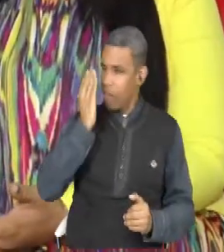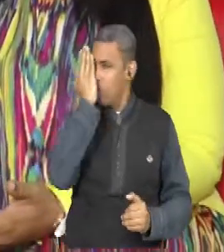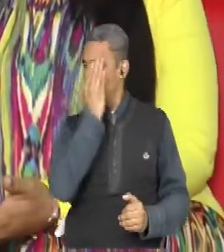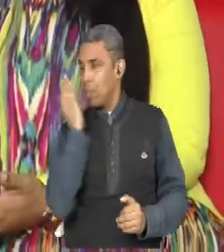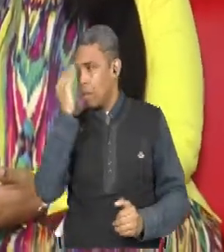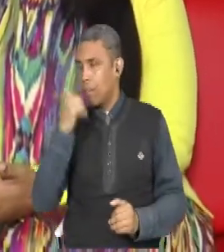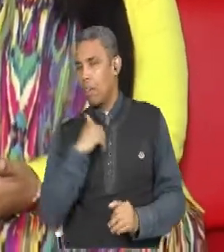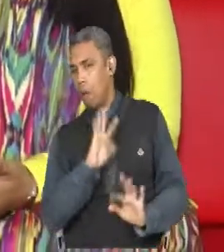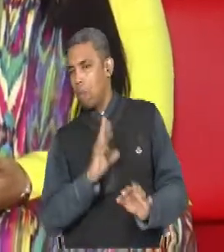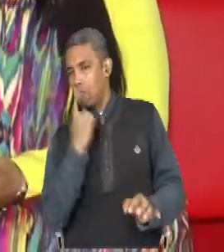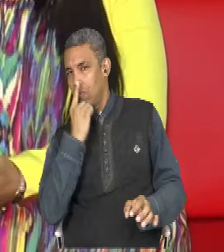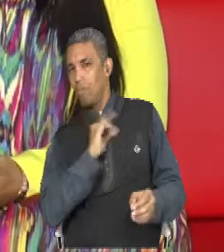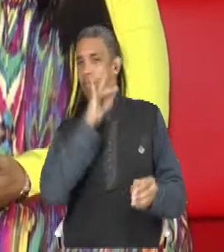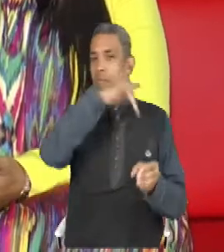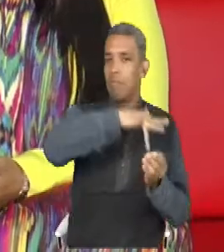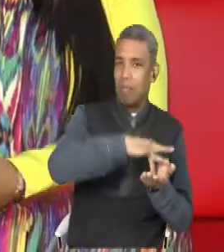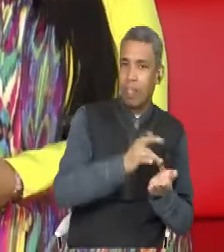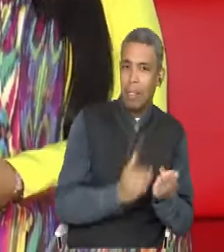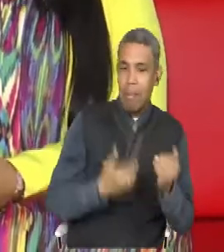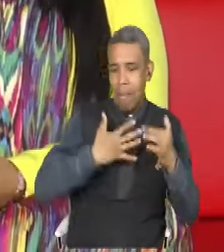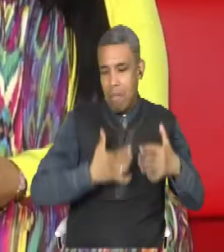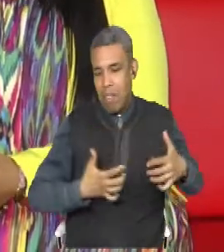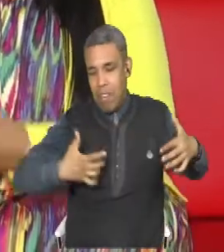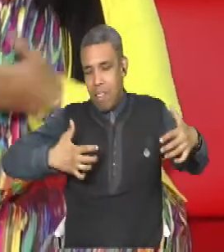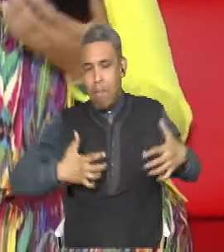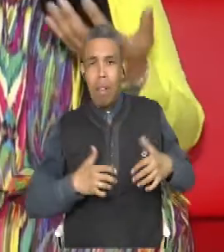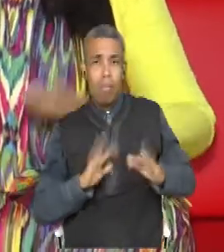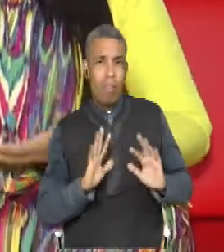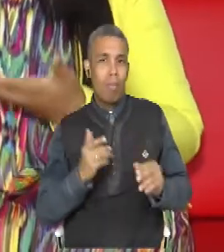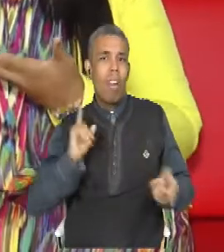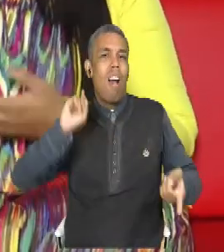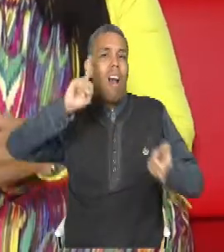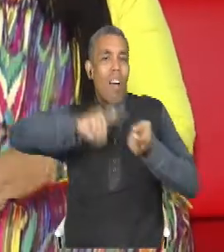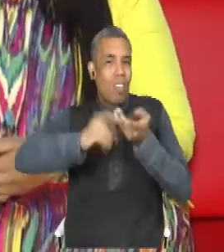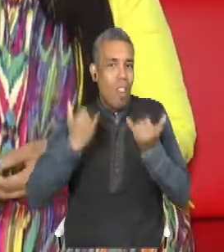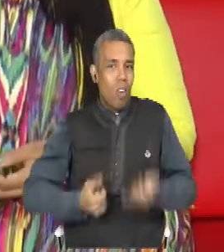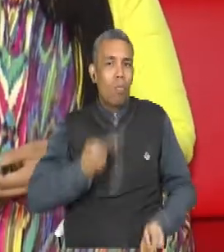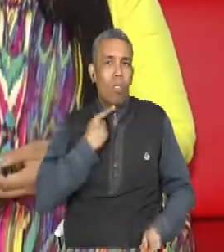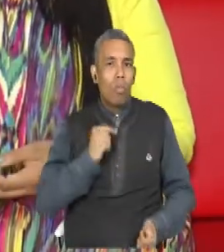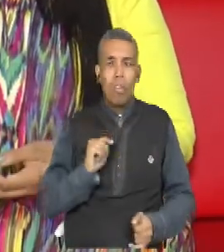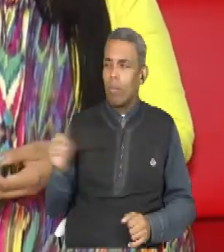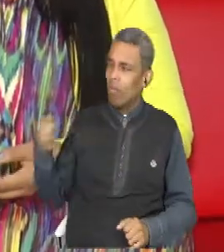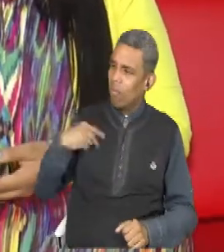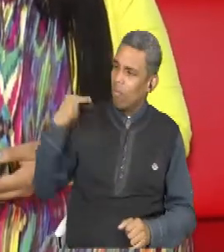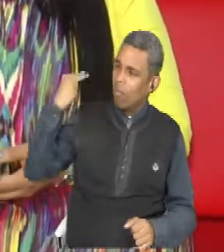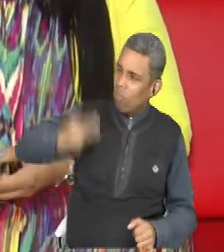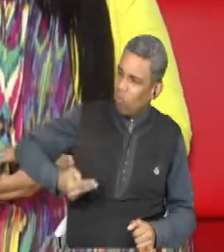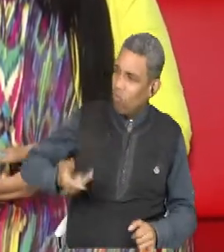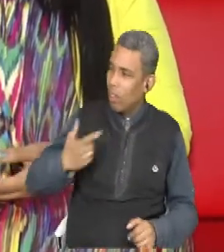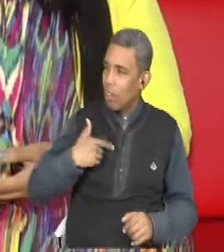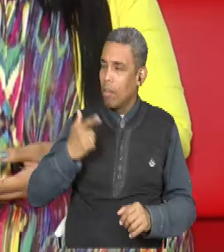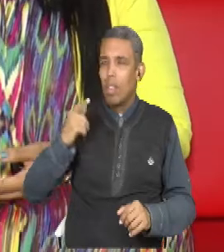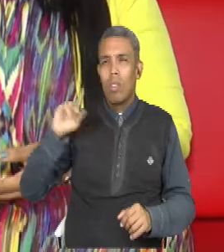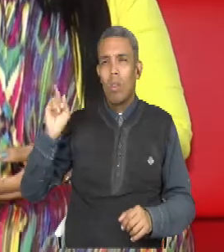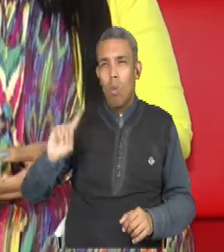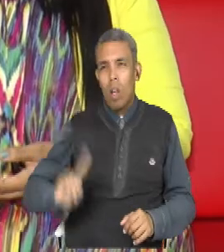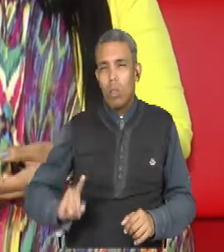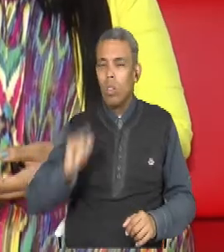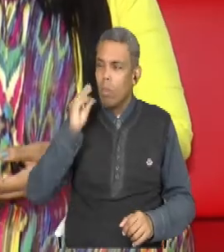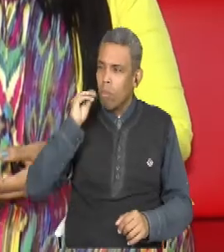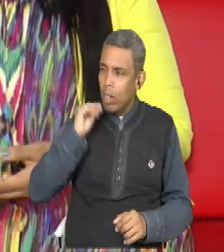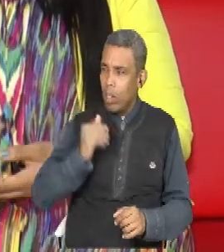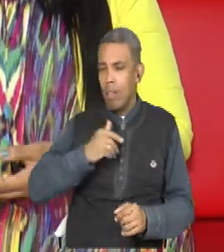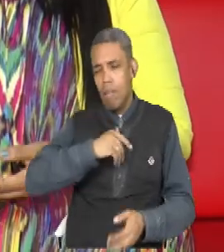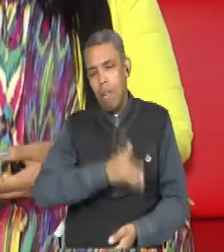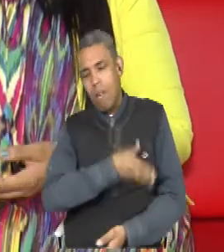¿Hace cuánto tiempo se encuentra en la música? ¿Hace cuánto tiempo viene presentándose como artista de la cervecería? La cervecería, yo creo que yo